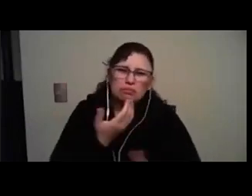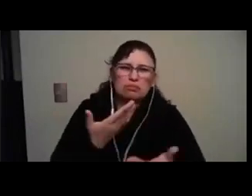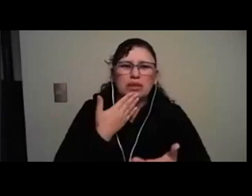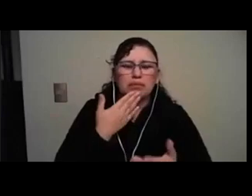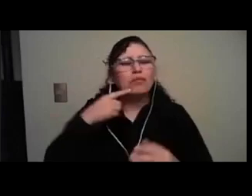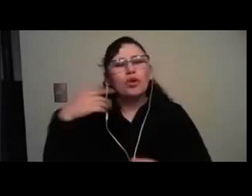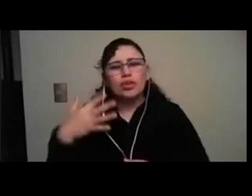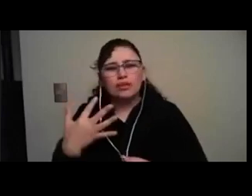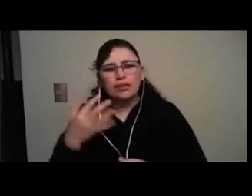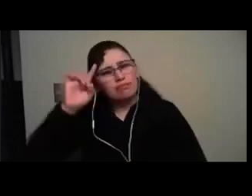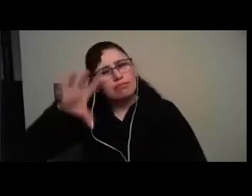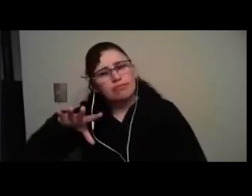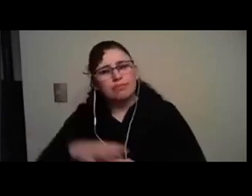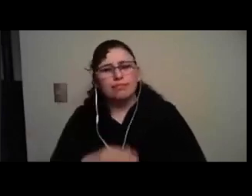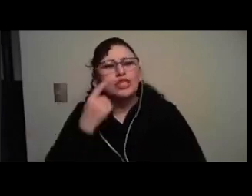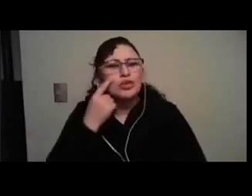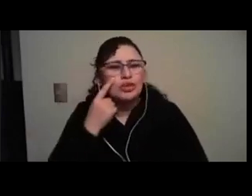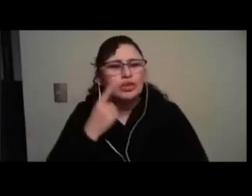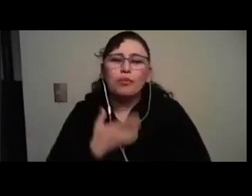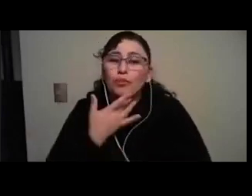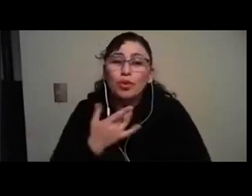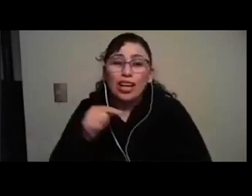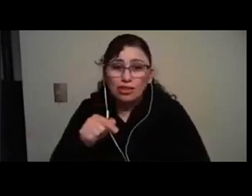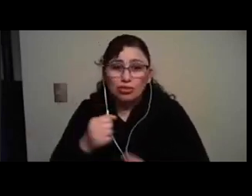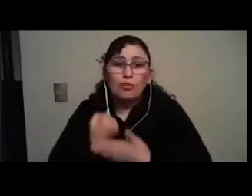parte del proceso de aprendizaje.